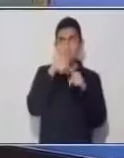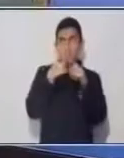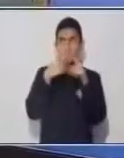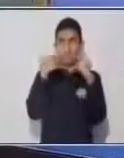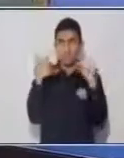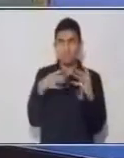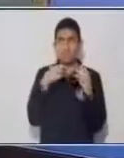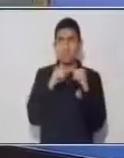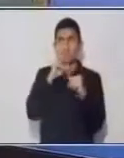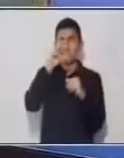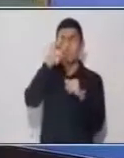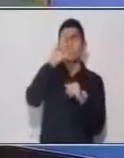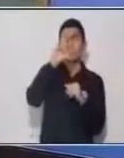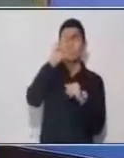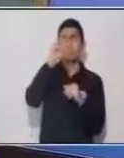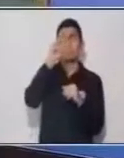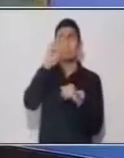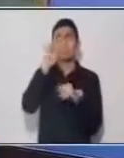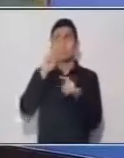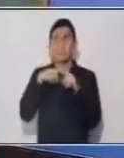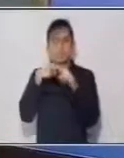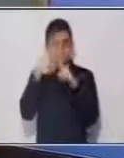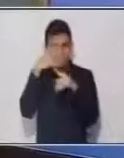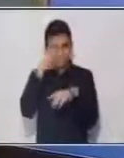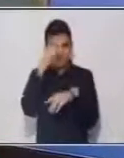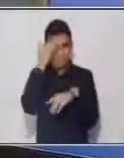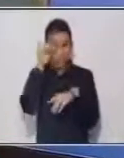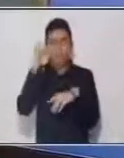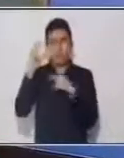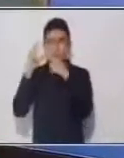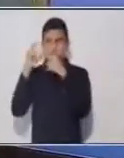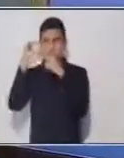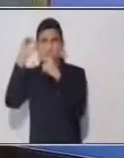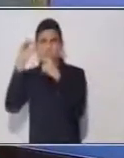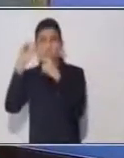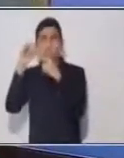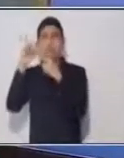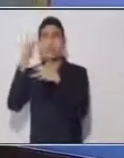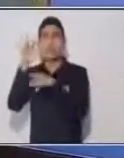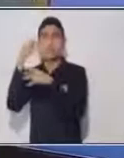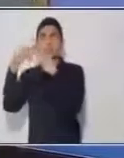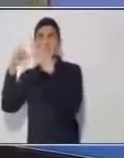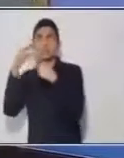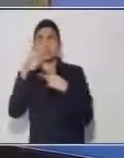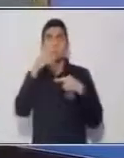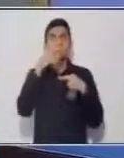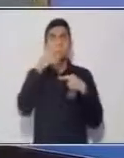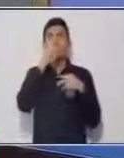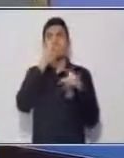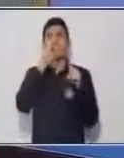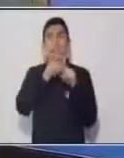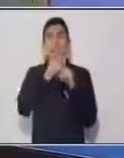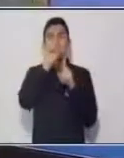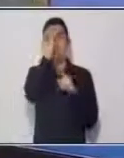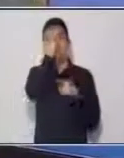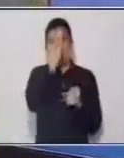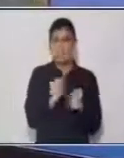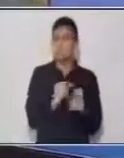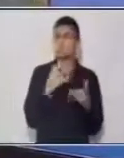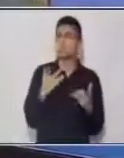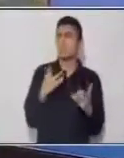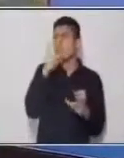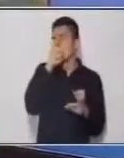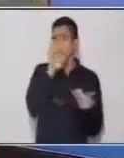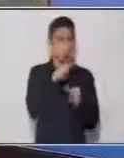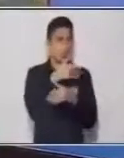hace la derivación, como las constantes se vuelven 0, al regresar por medio de la integral, ya